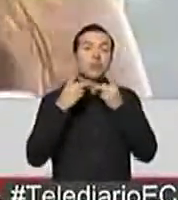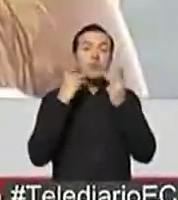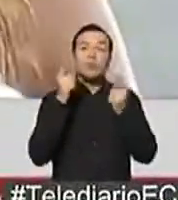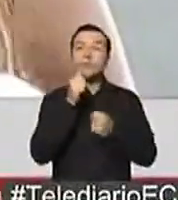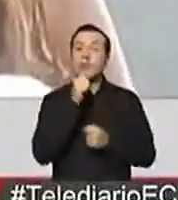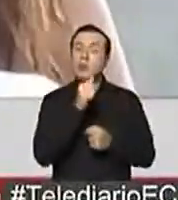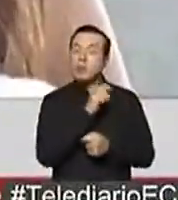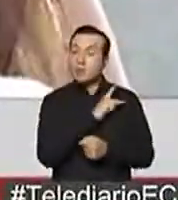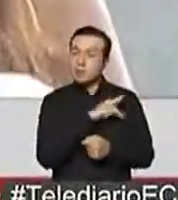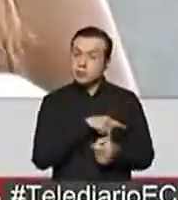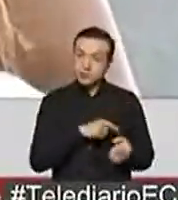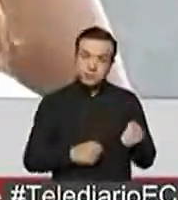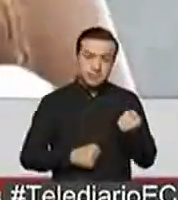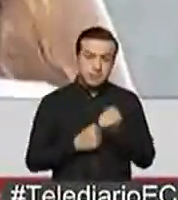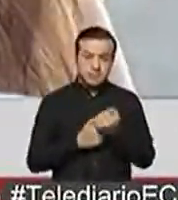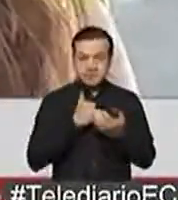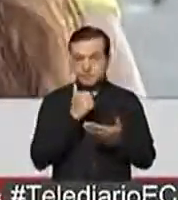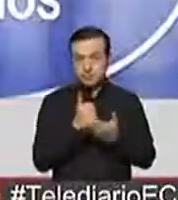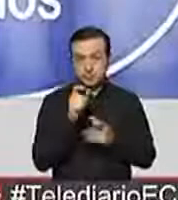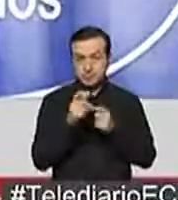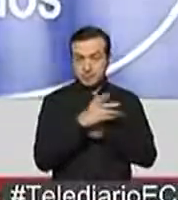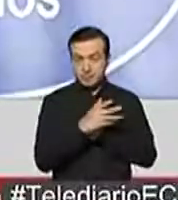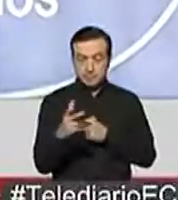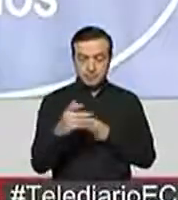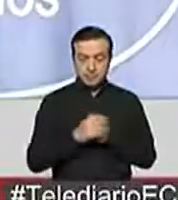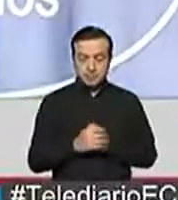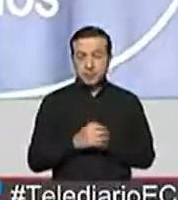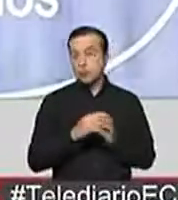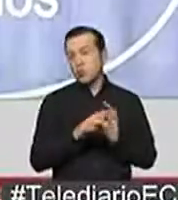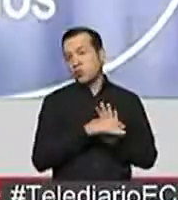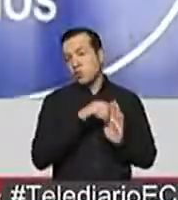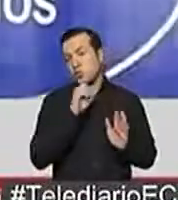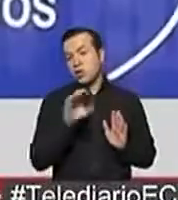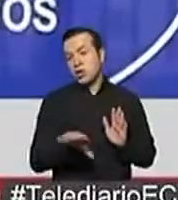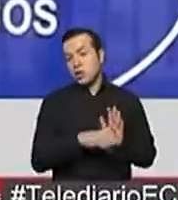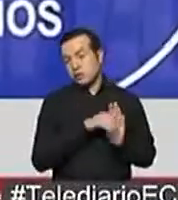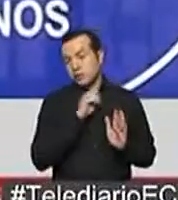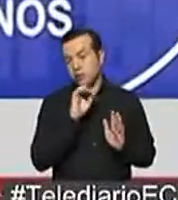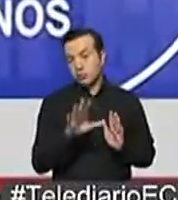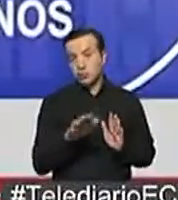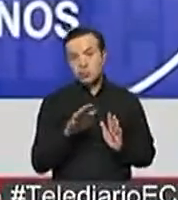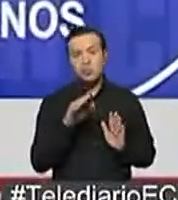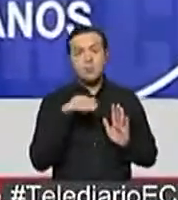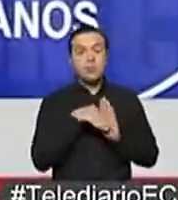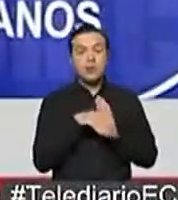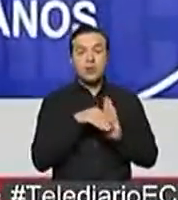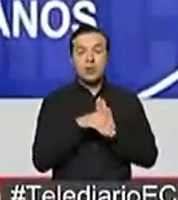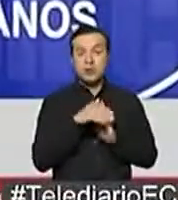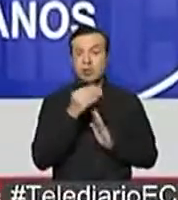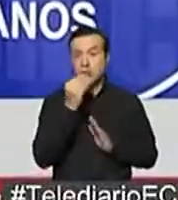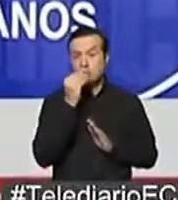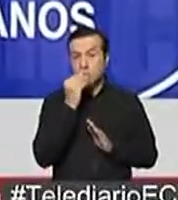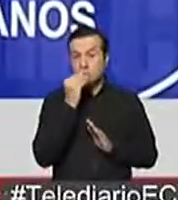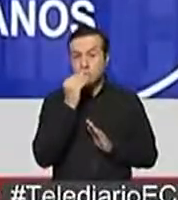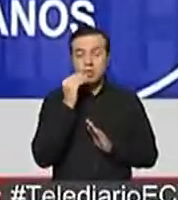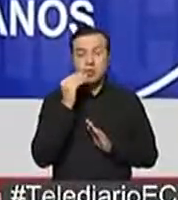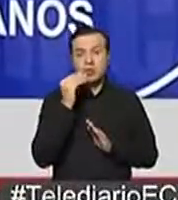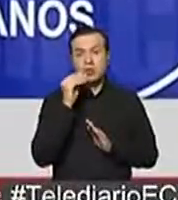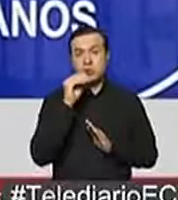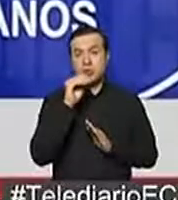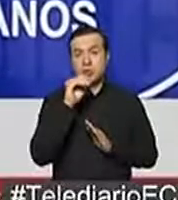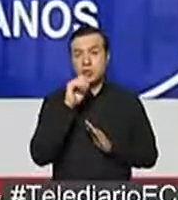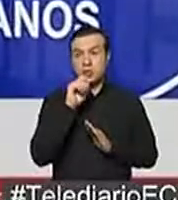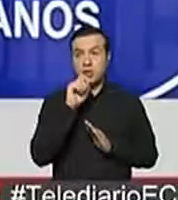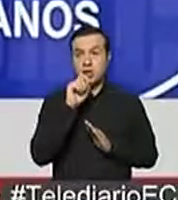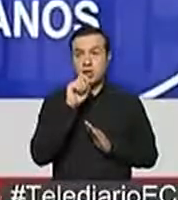que fortalecen la asistencia a los migrantes. Hay una donación muy importante que viene del Banco de Alimentos de la Arquidiócesis de